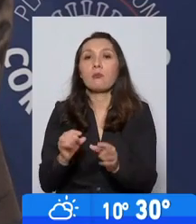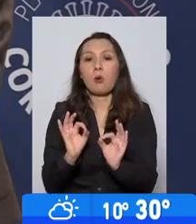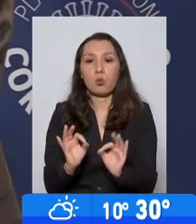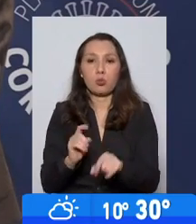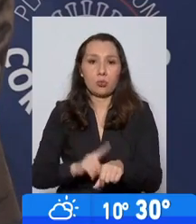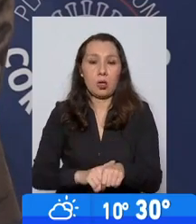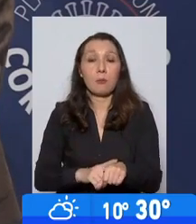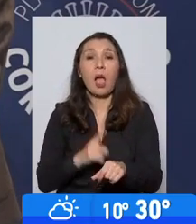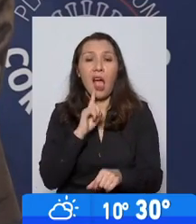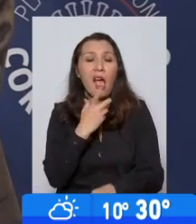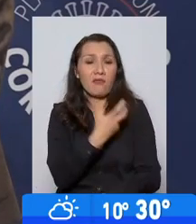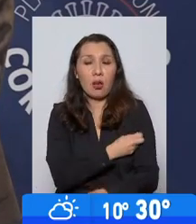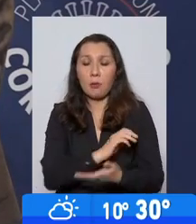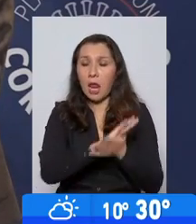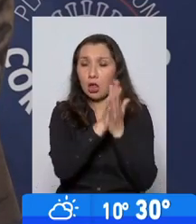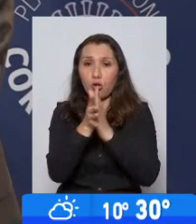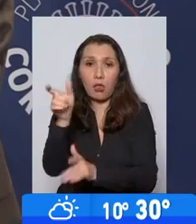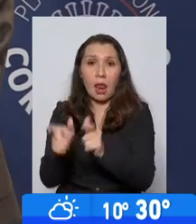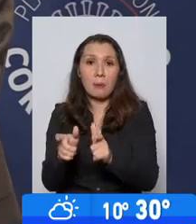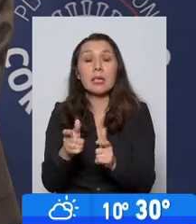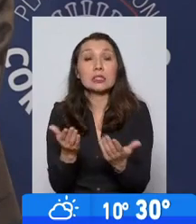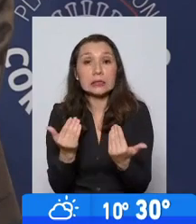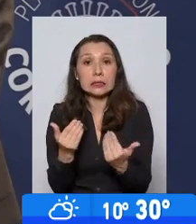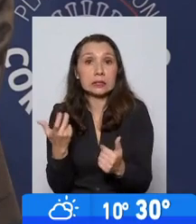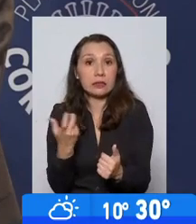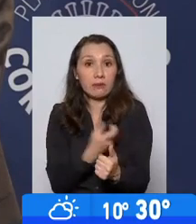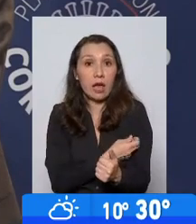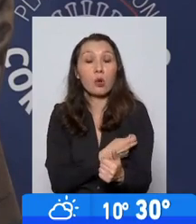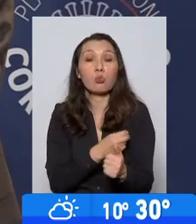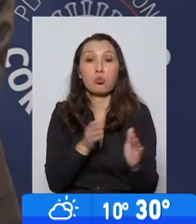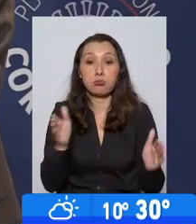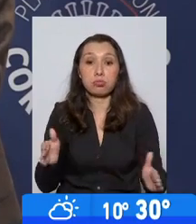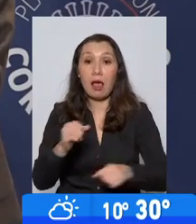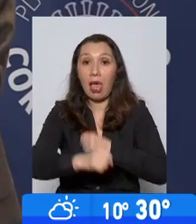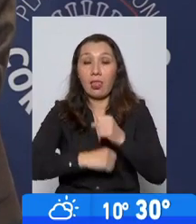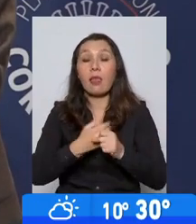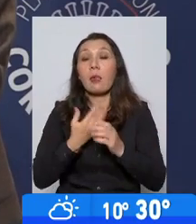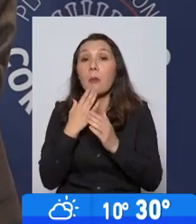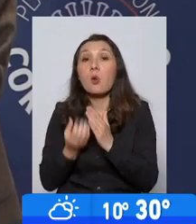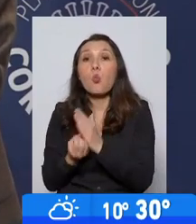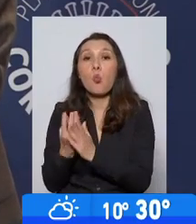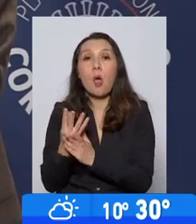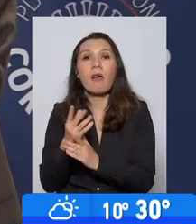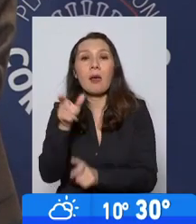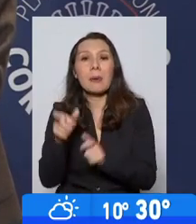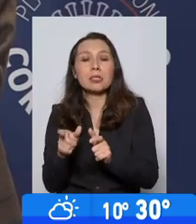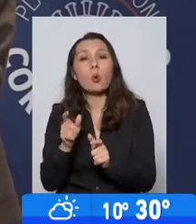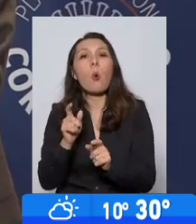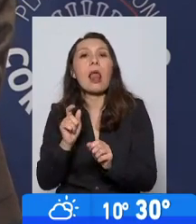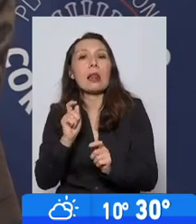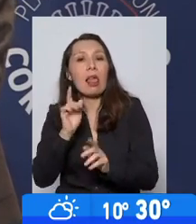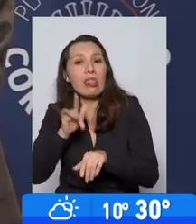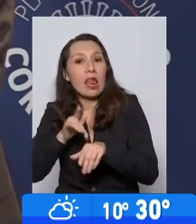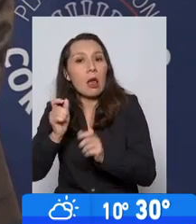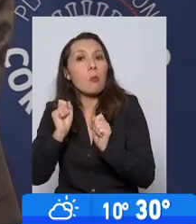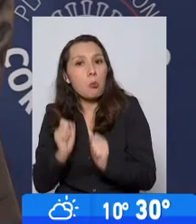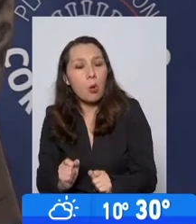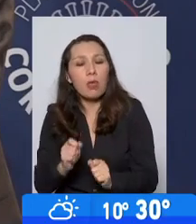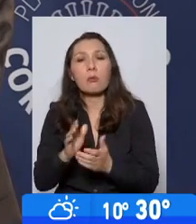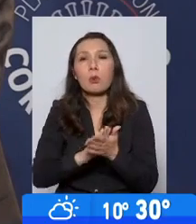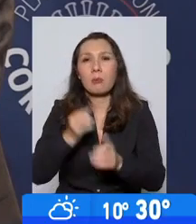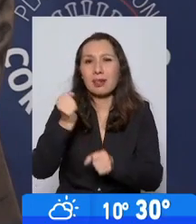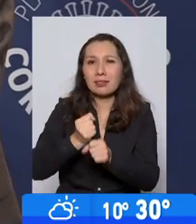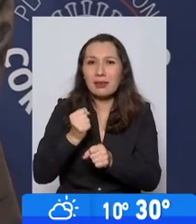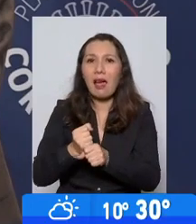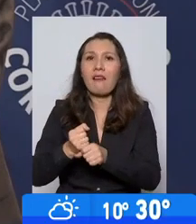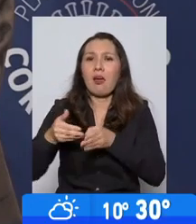oportuna. Tenemos vacuna para toda la población de riesgo y también para esta nueva población de riesgo que hemos ido vacunando, que son portuarios, que